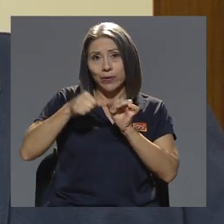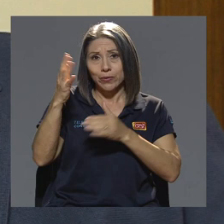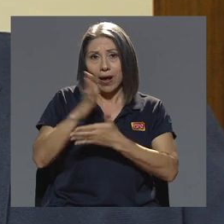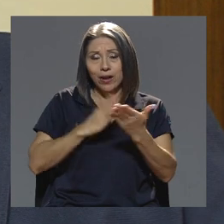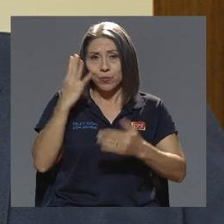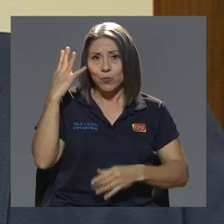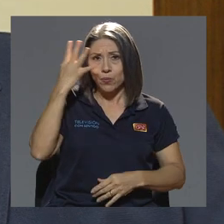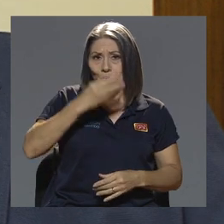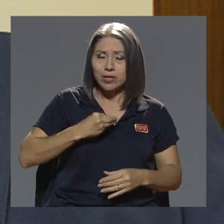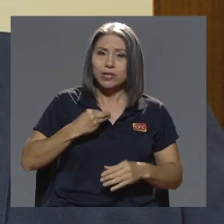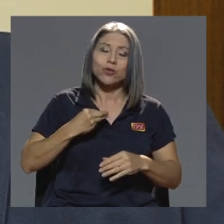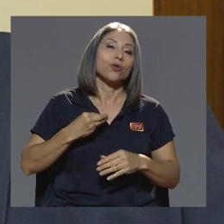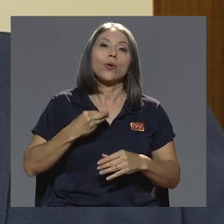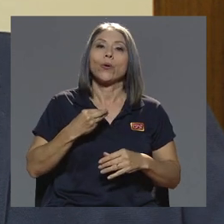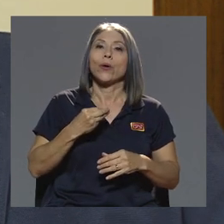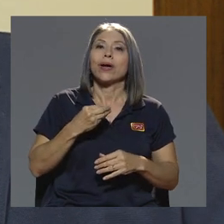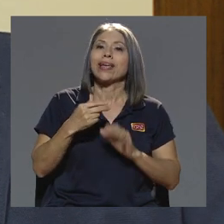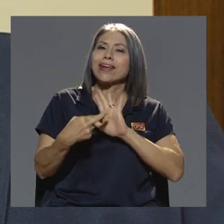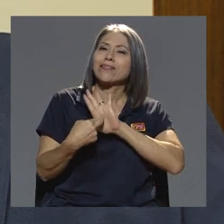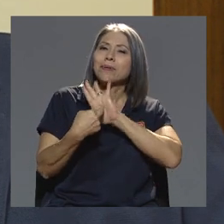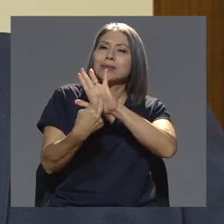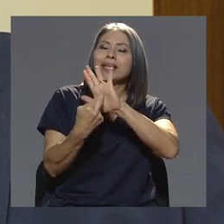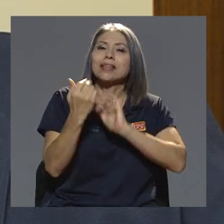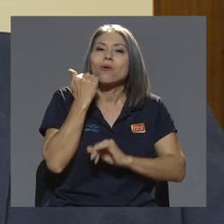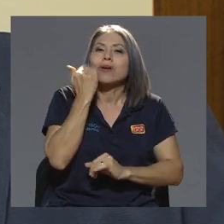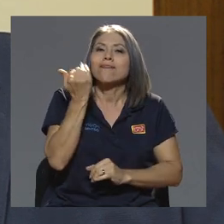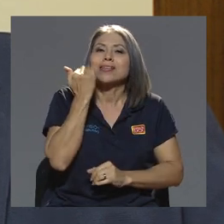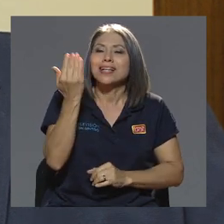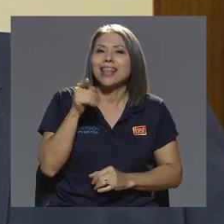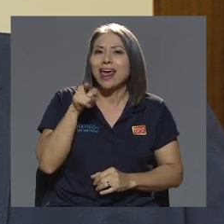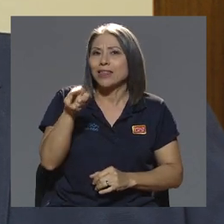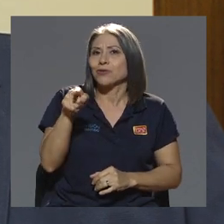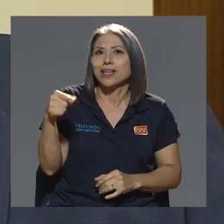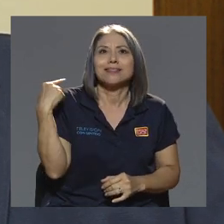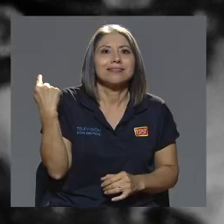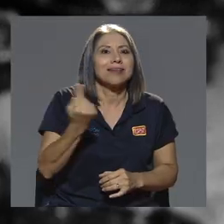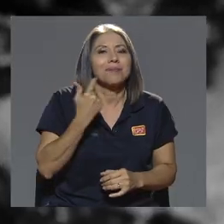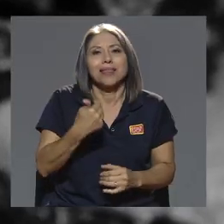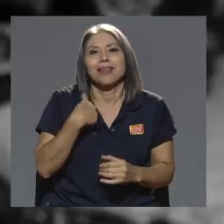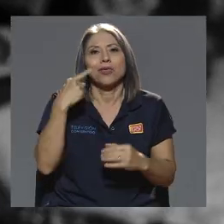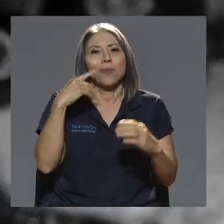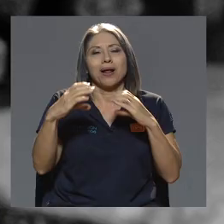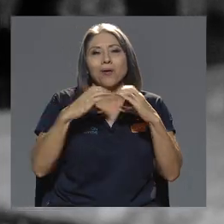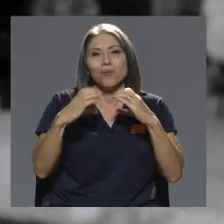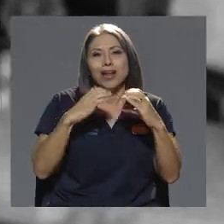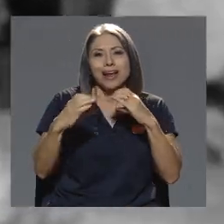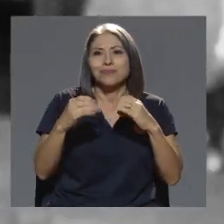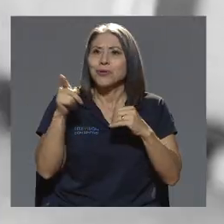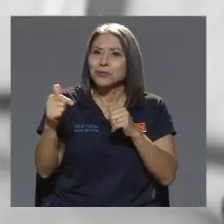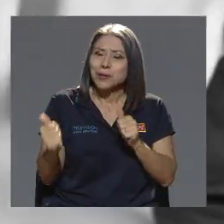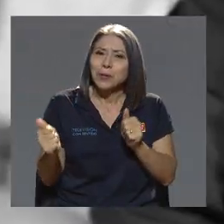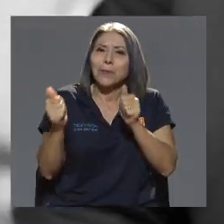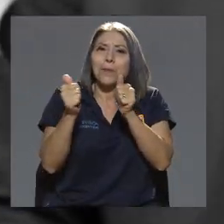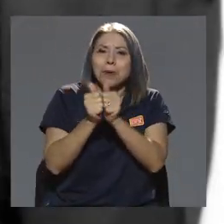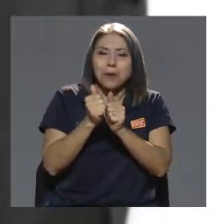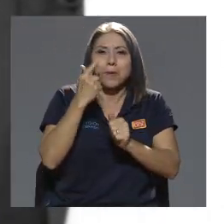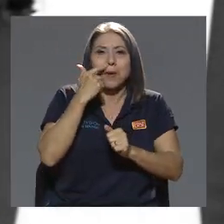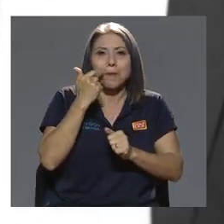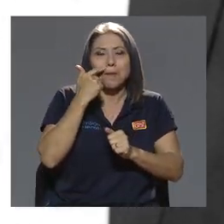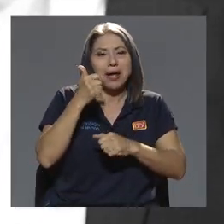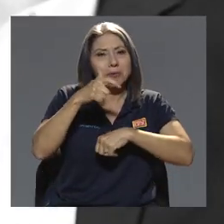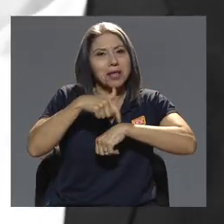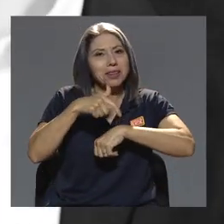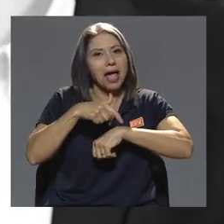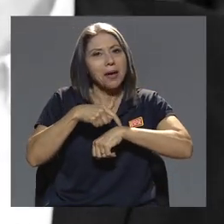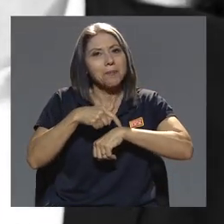representa también una facilidad que usted ha tenido para acercarse a la comunicación de toda la vida, y es acompañar a su padre ya en una etapa